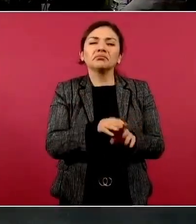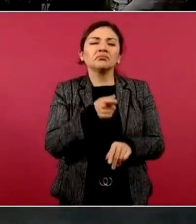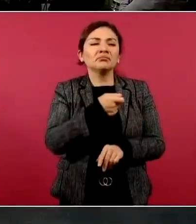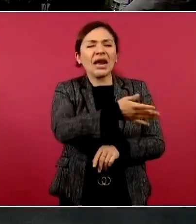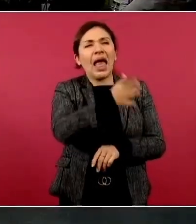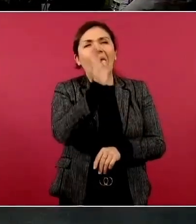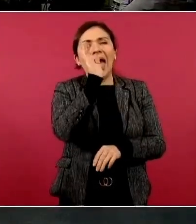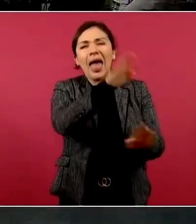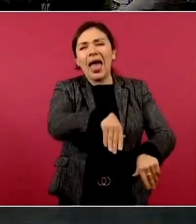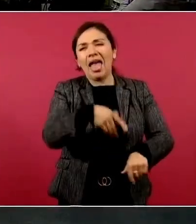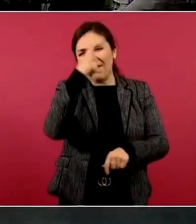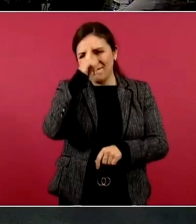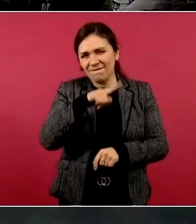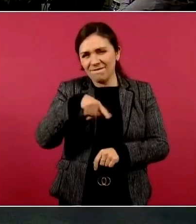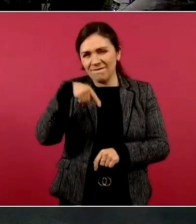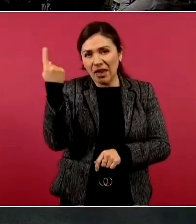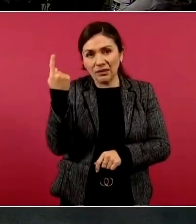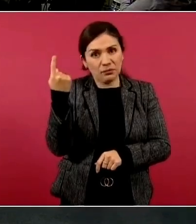fácil, no,